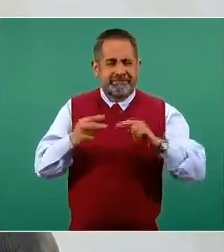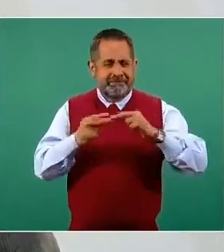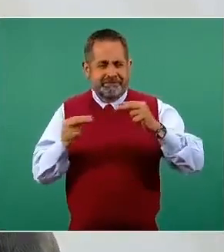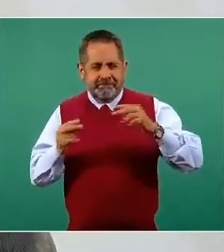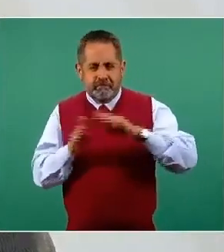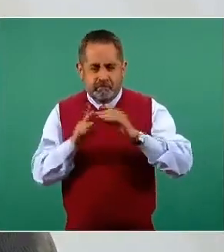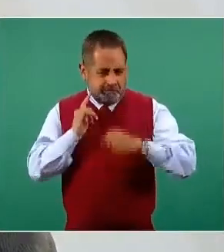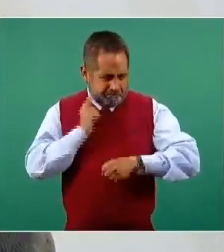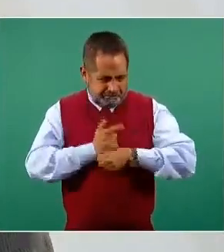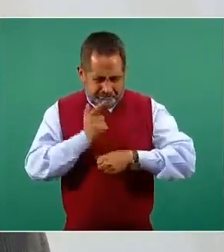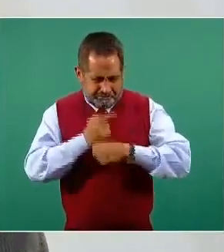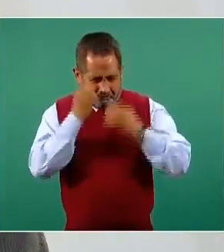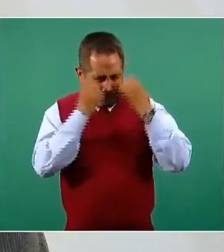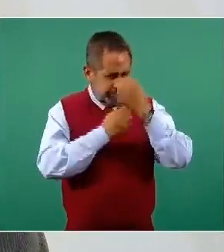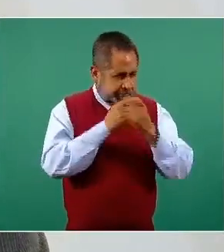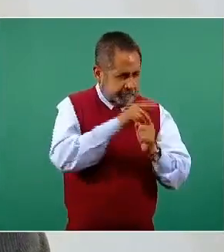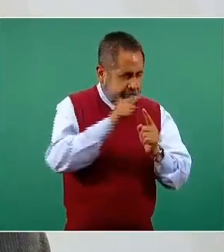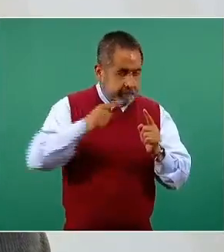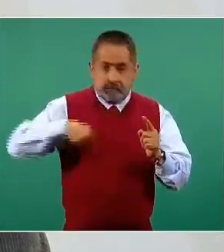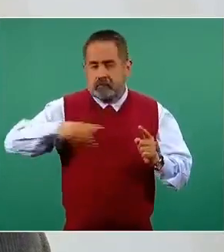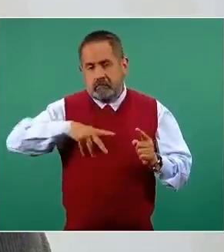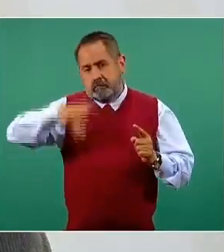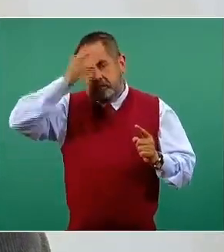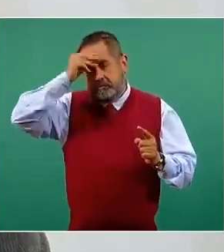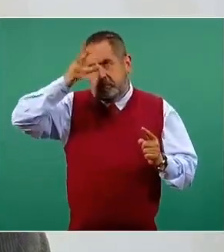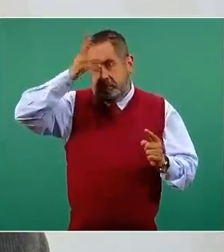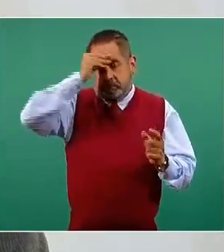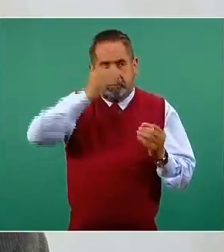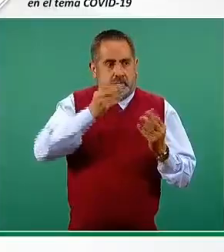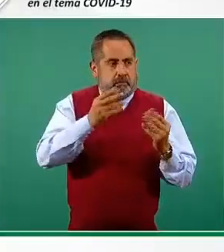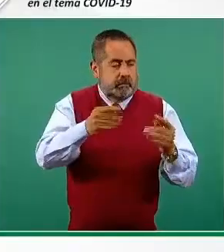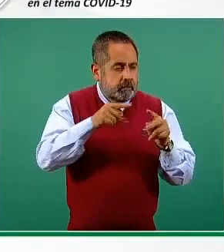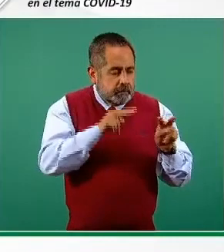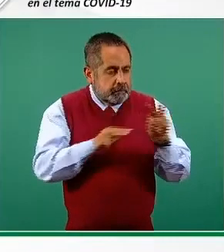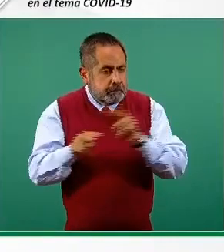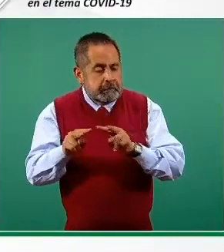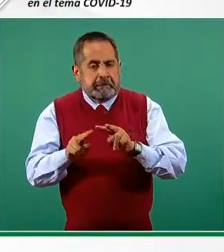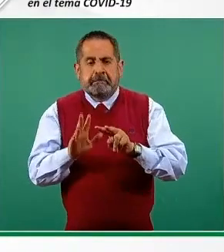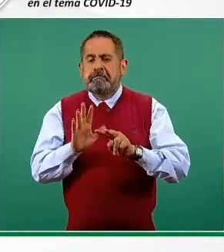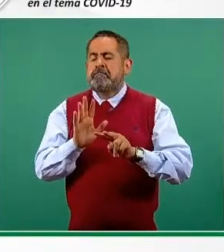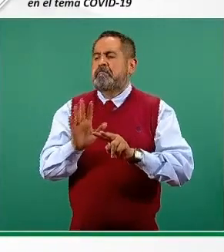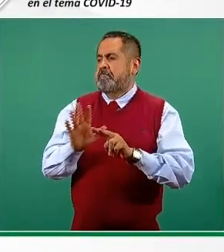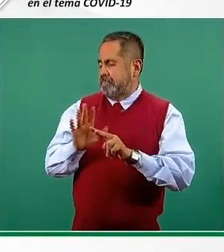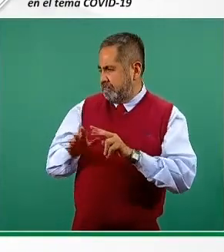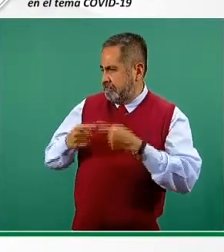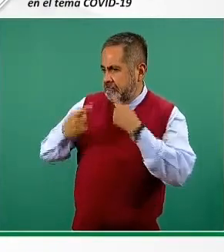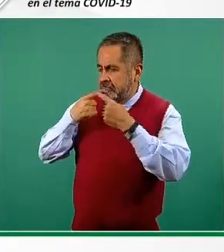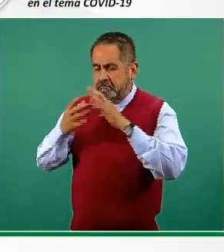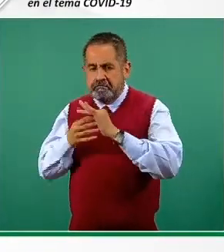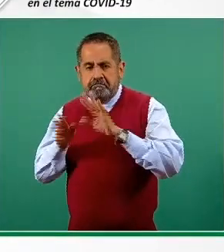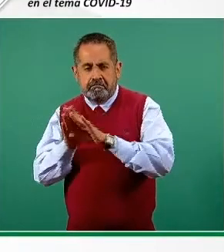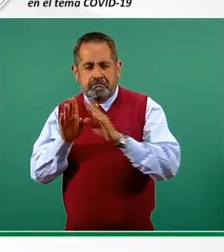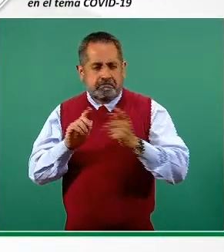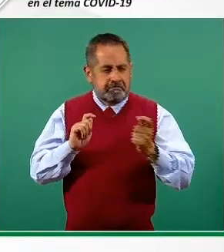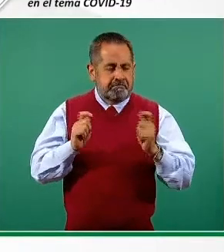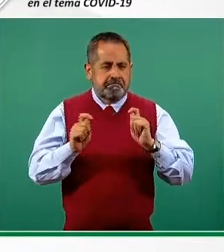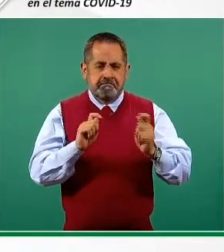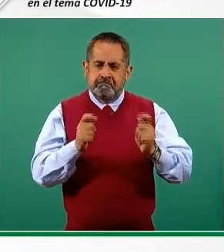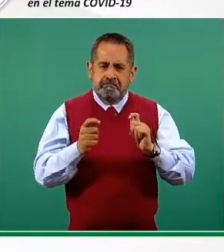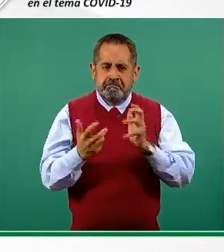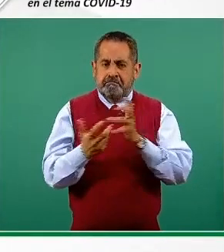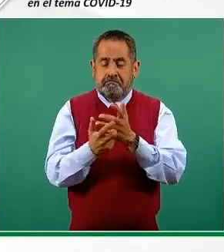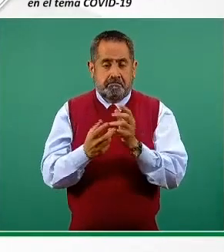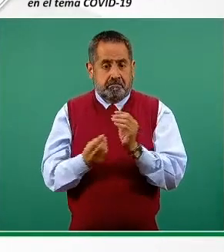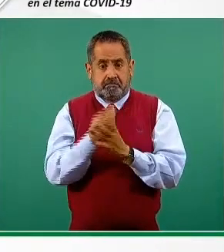de evolución, de desarrollo, de conocimiento, flexibilidad también por parte de los sistemas, de las instituciones para irnos adaptando